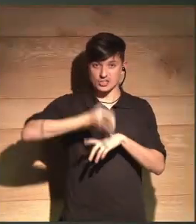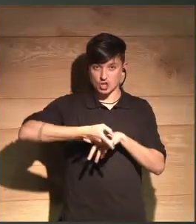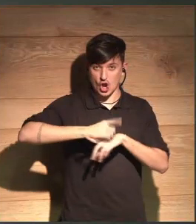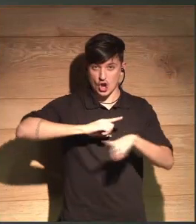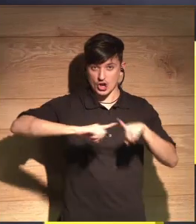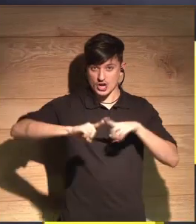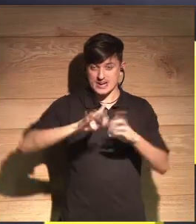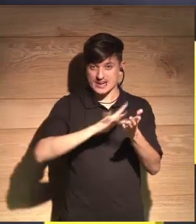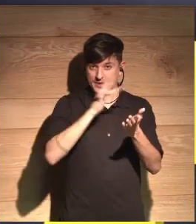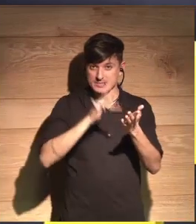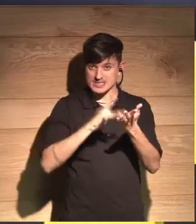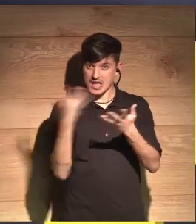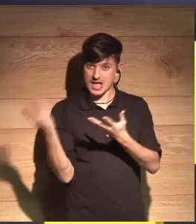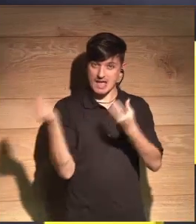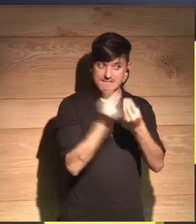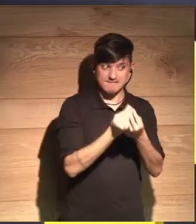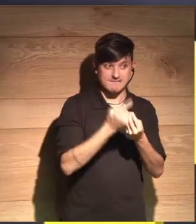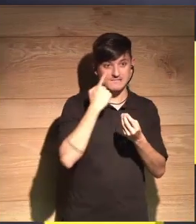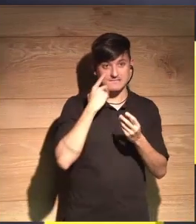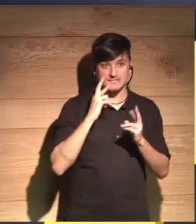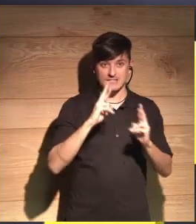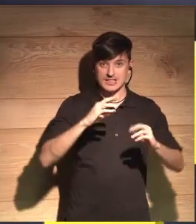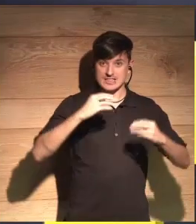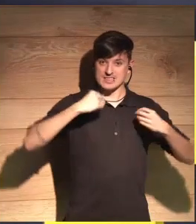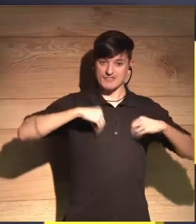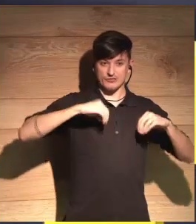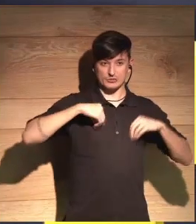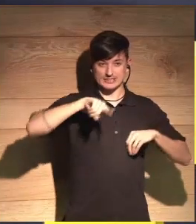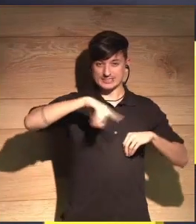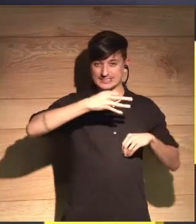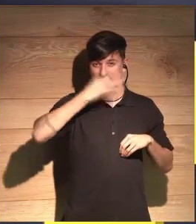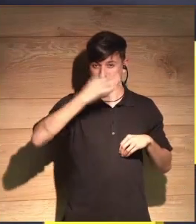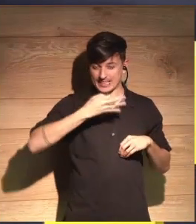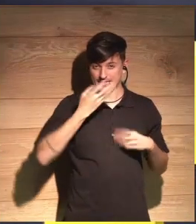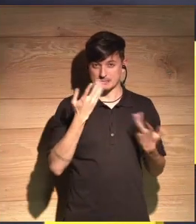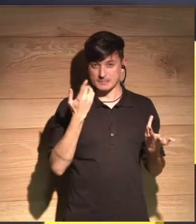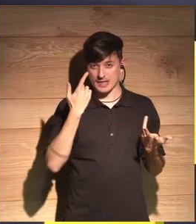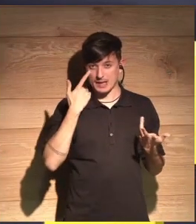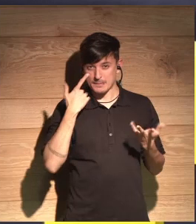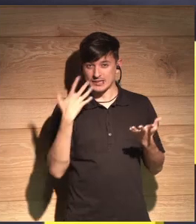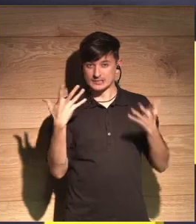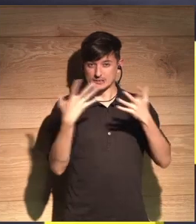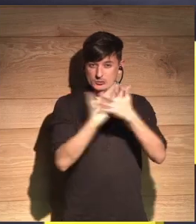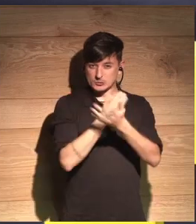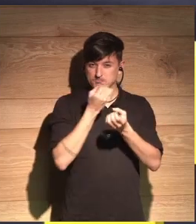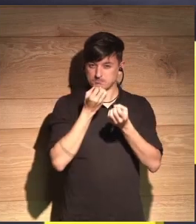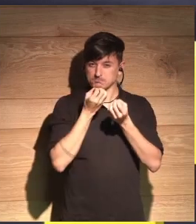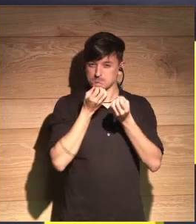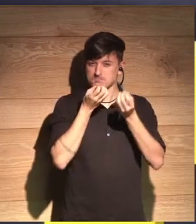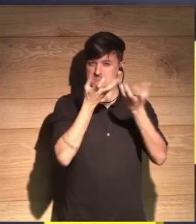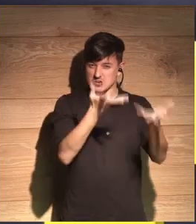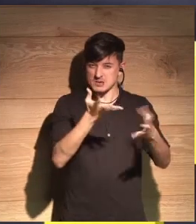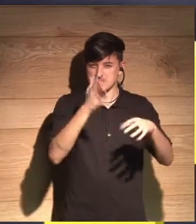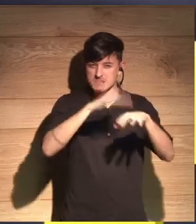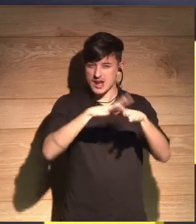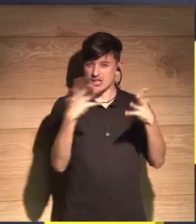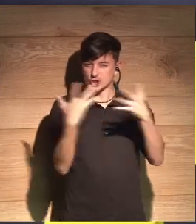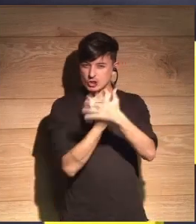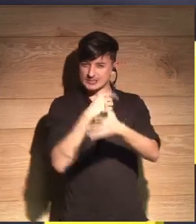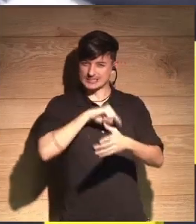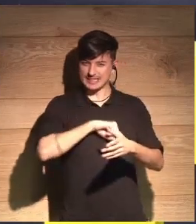disfrutar de esta tarde y que realmente saquemos los conocimientos para no dejar a nadie atrás de esta revolución digital en la que